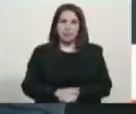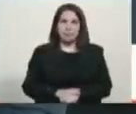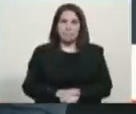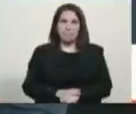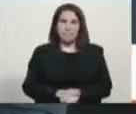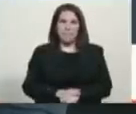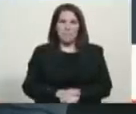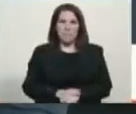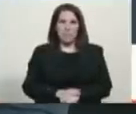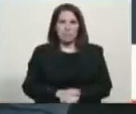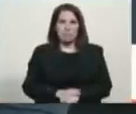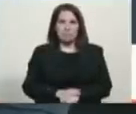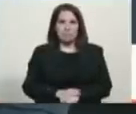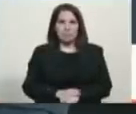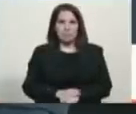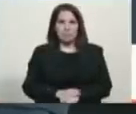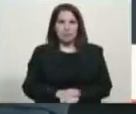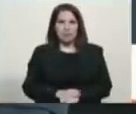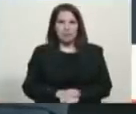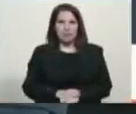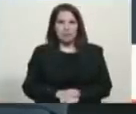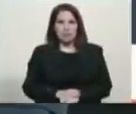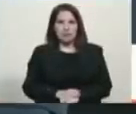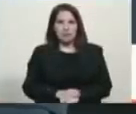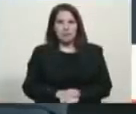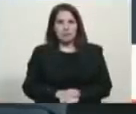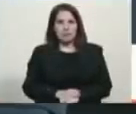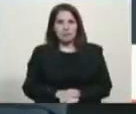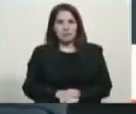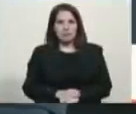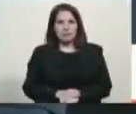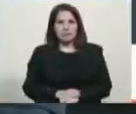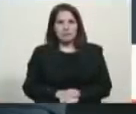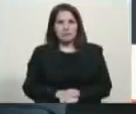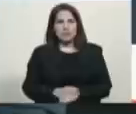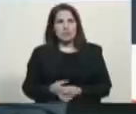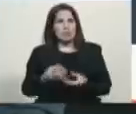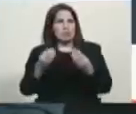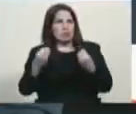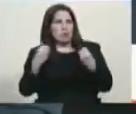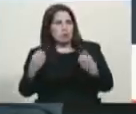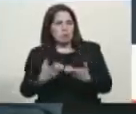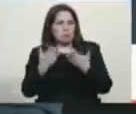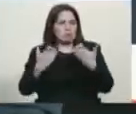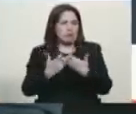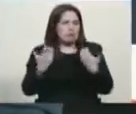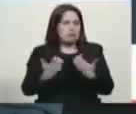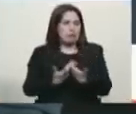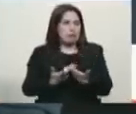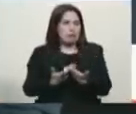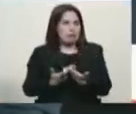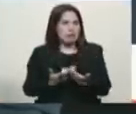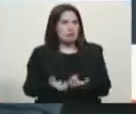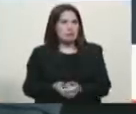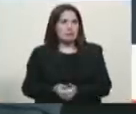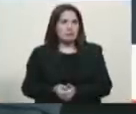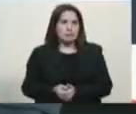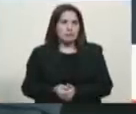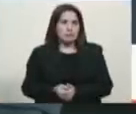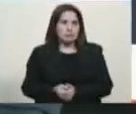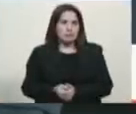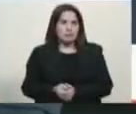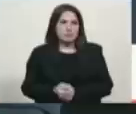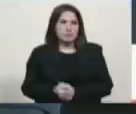No se atrevan, imperialistas, porque no solo el pueblo venezolano lucharía y vencería,